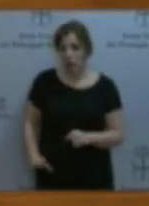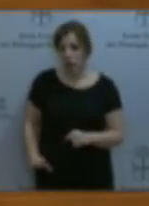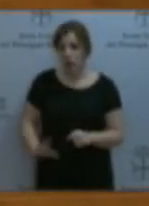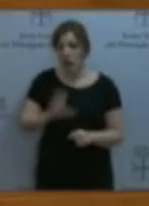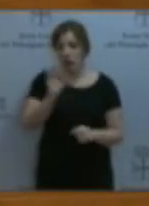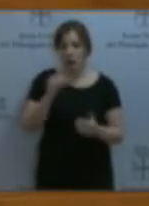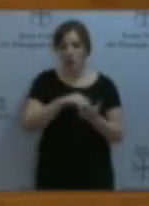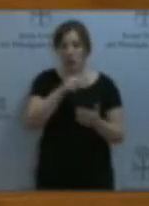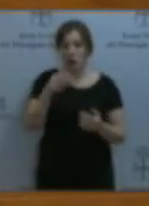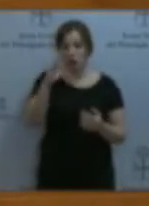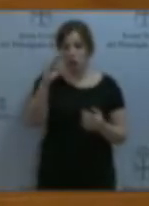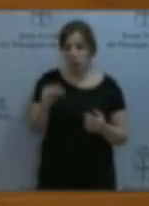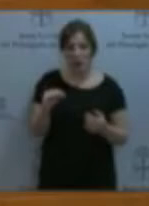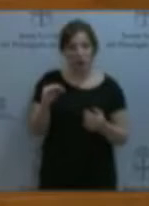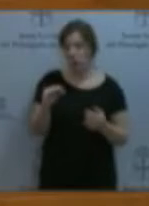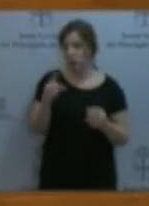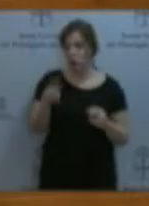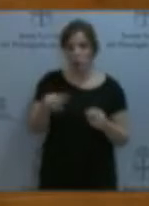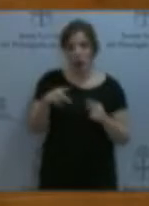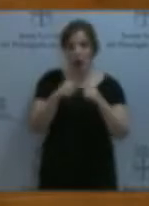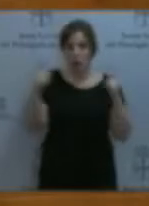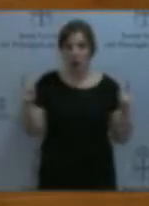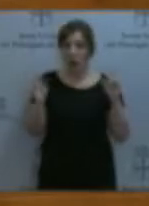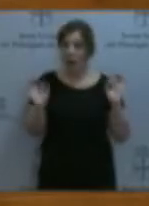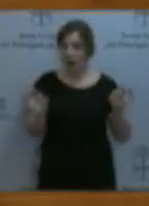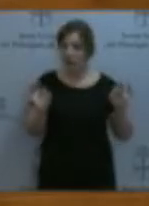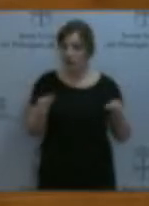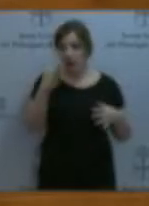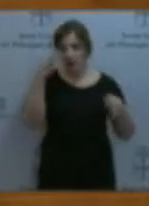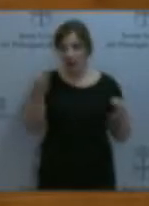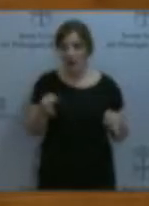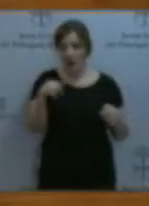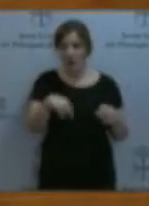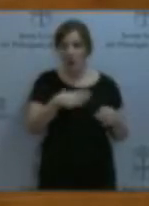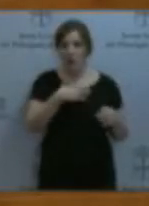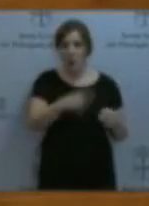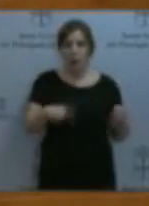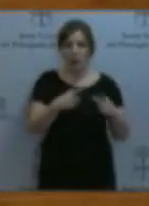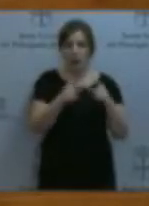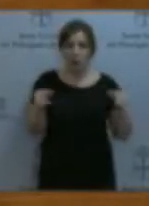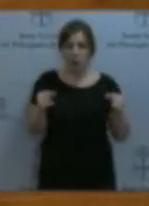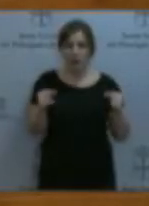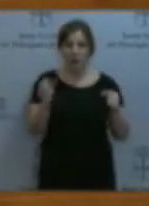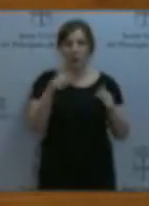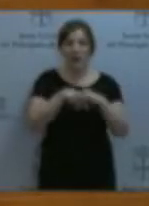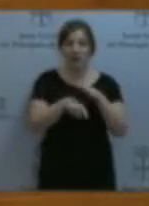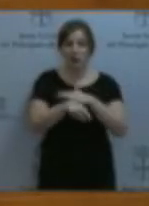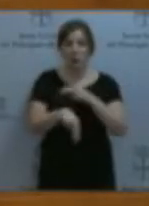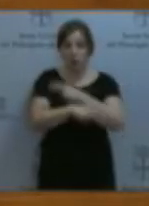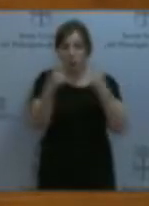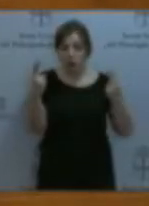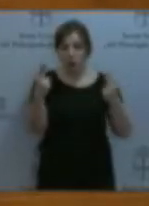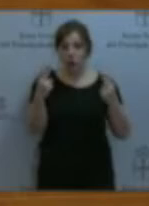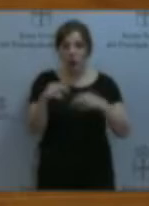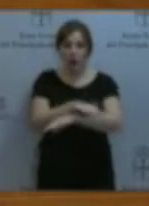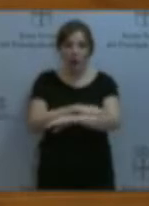50.000 euros anuales. Esta es la realidad que Podemos Asturias ve en la gestión de lo público del Gobierno socialista de